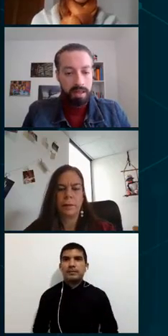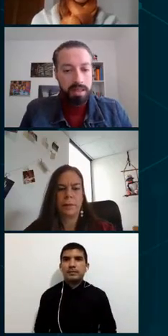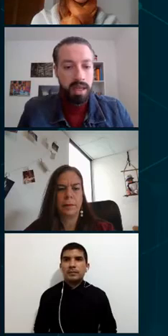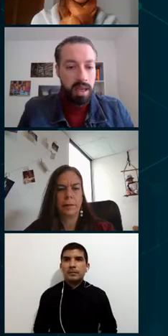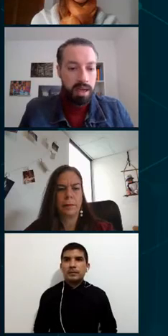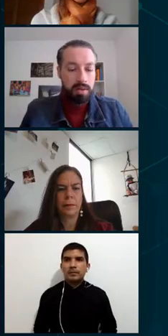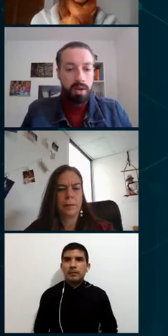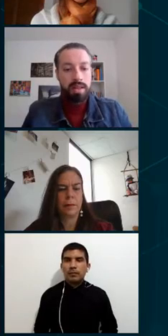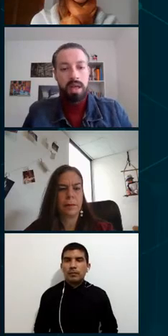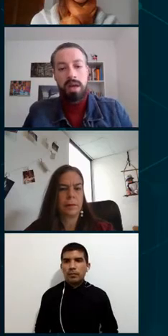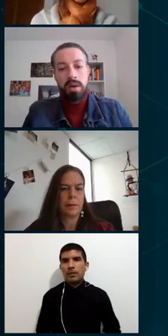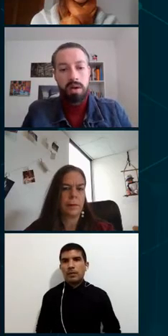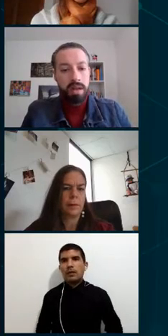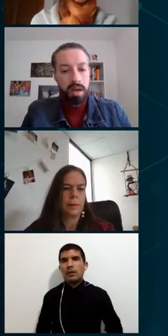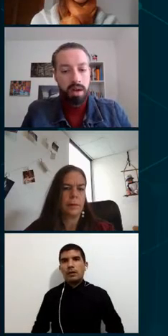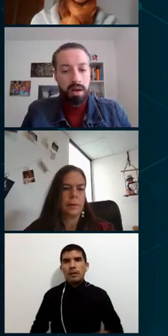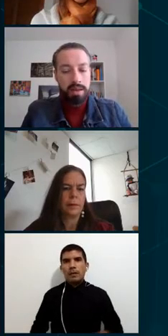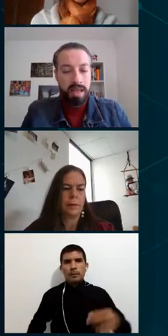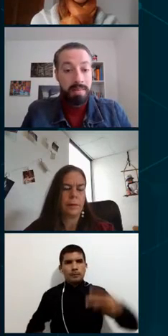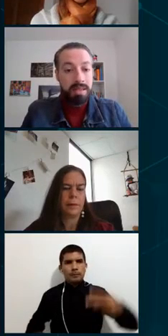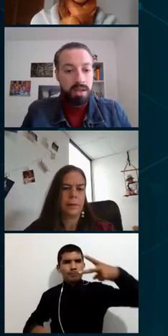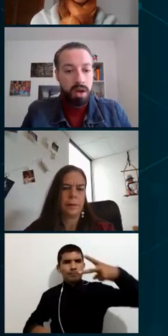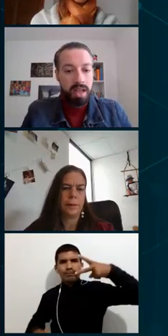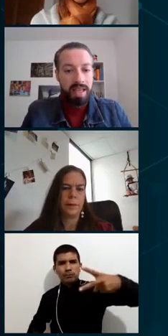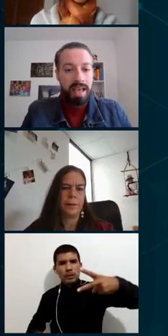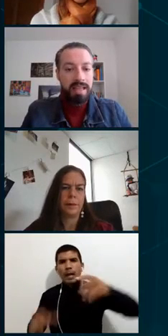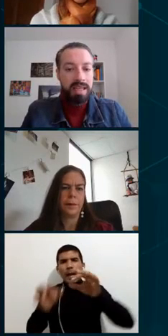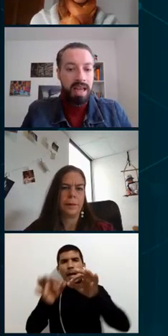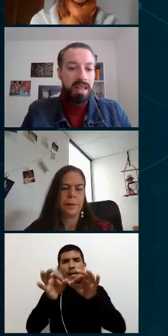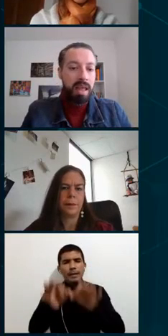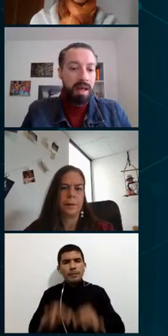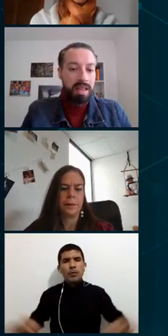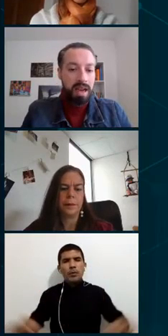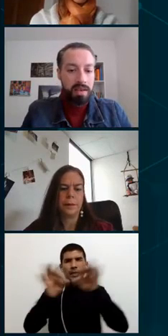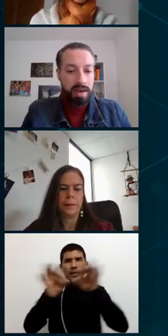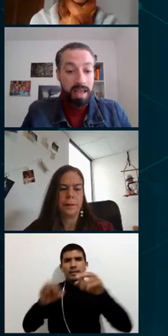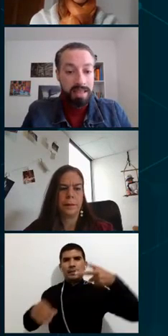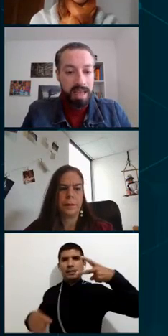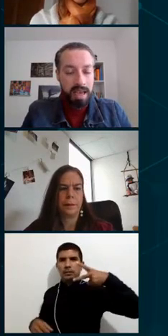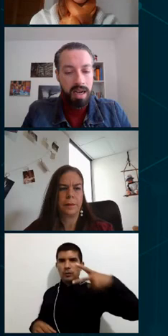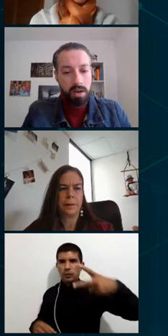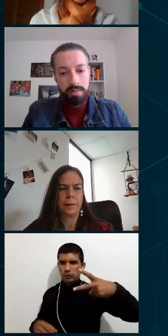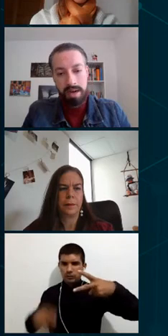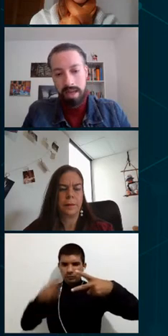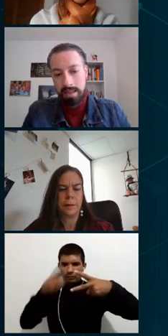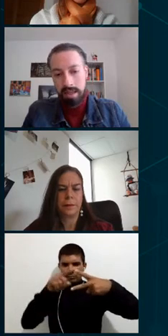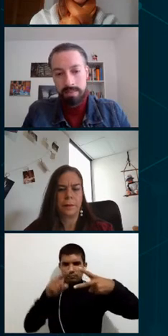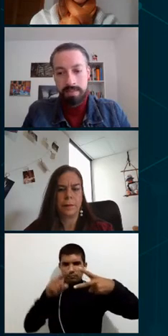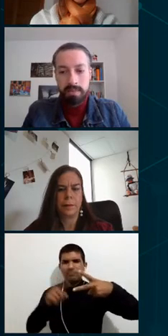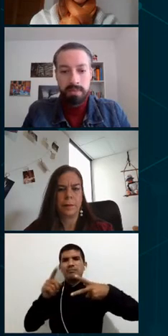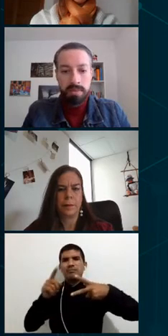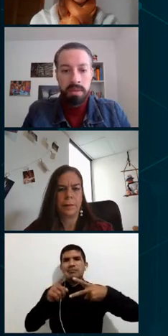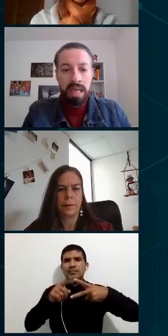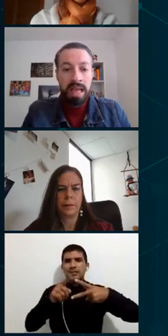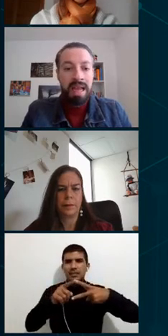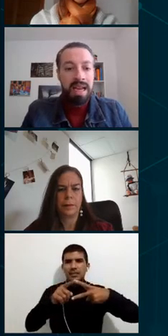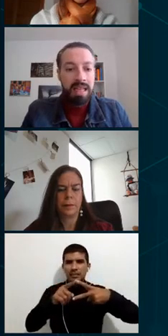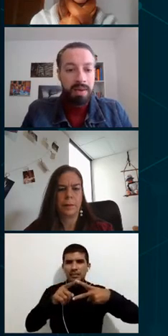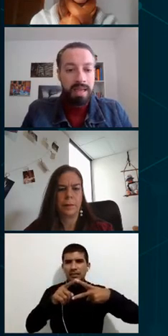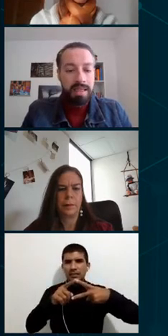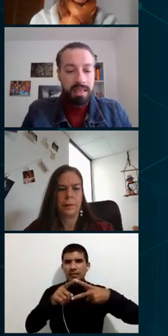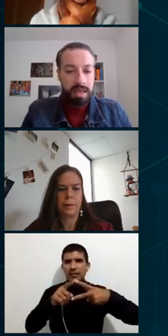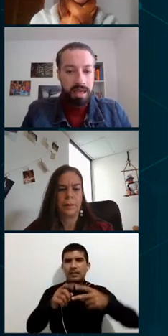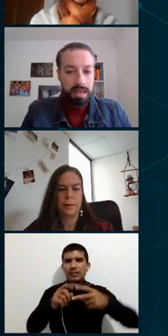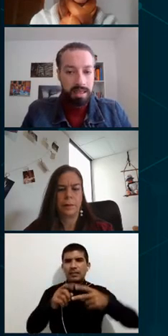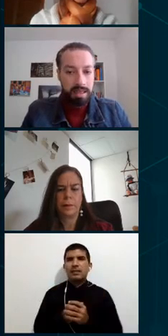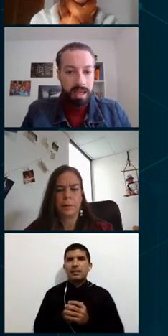súper importantes y que Claudia ahorita hacía mención, y es el tema de la divergencia y la convergencia.